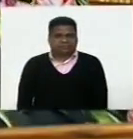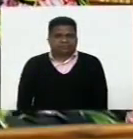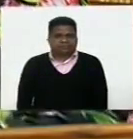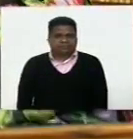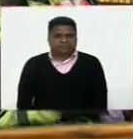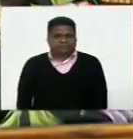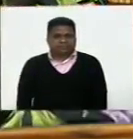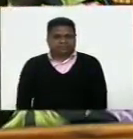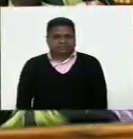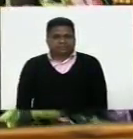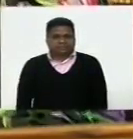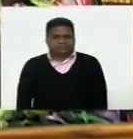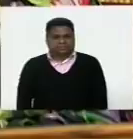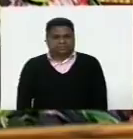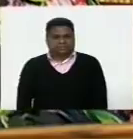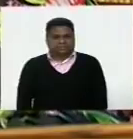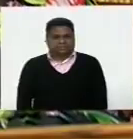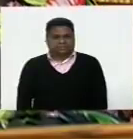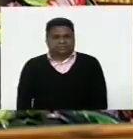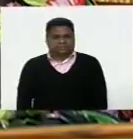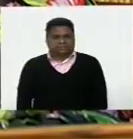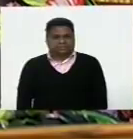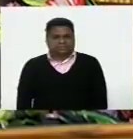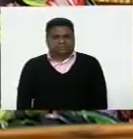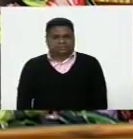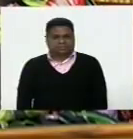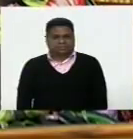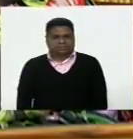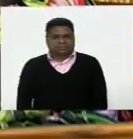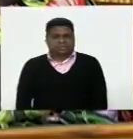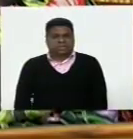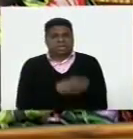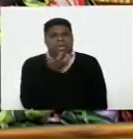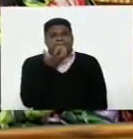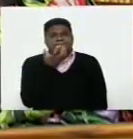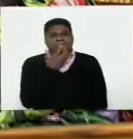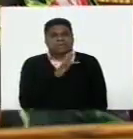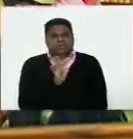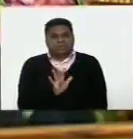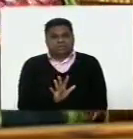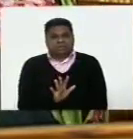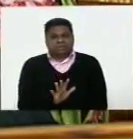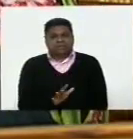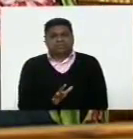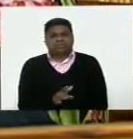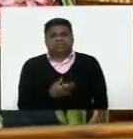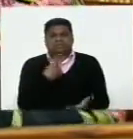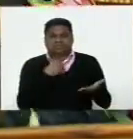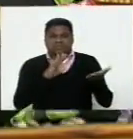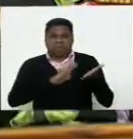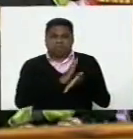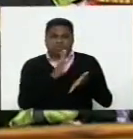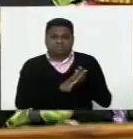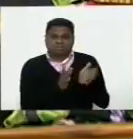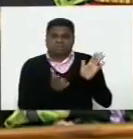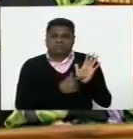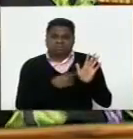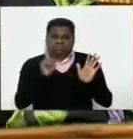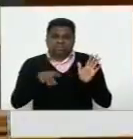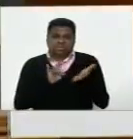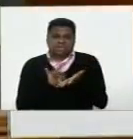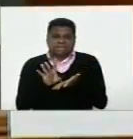o contravención de estos artículos se considerará causa justificada de despido. Es